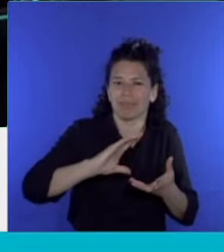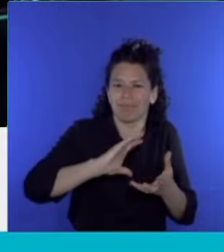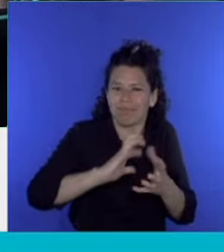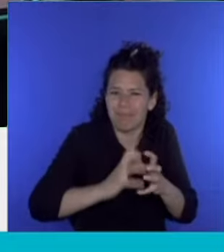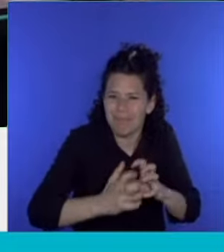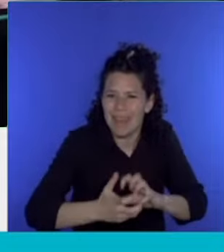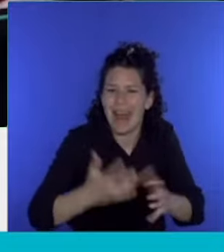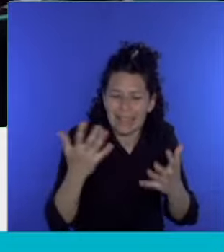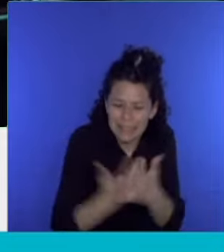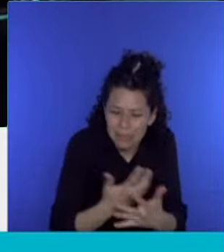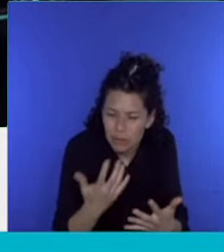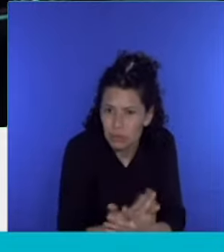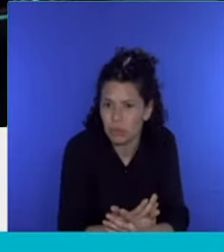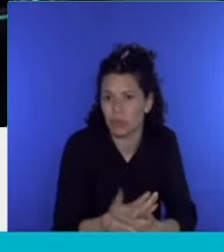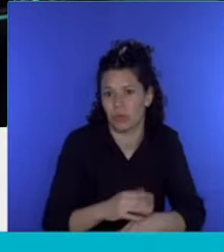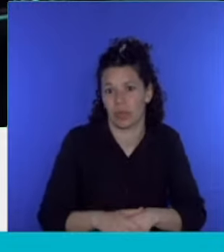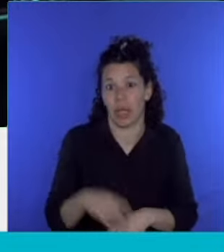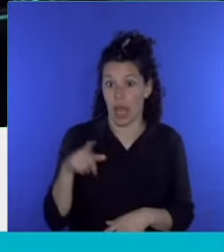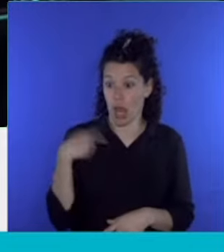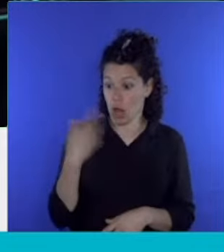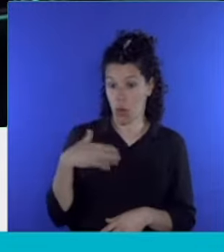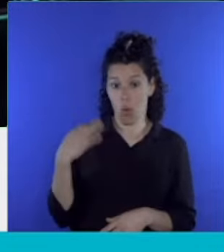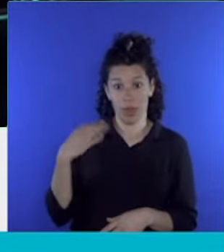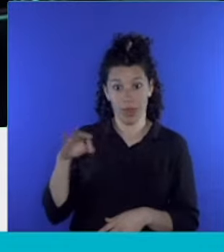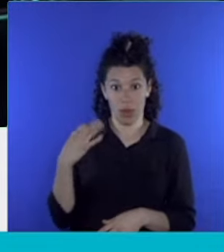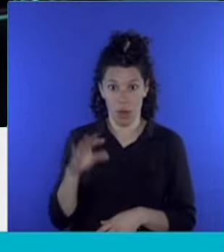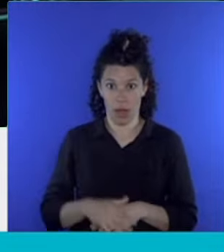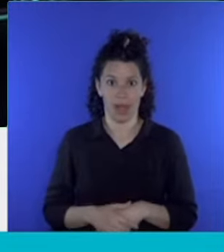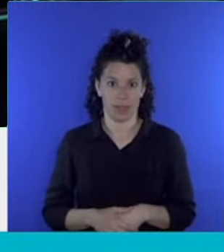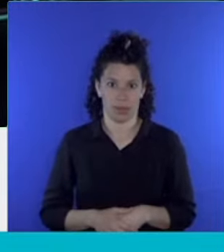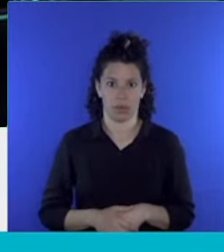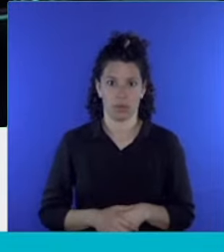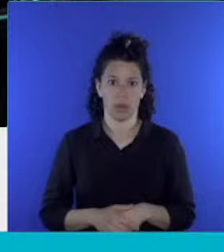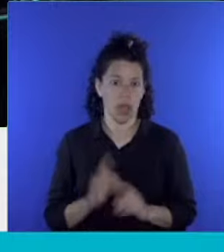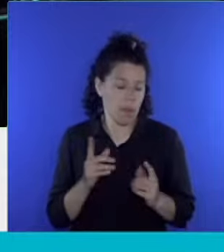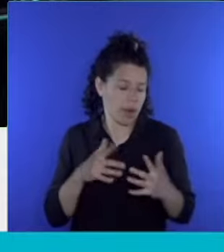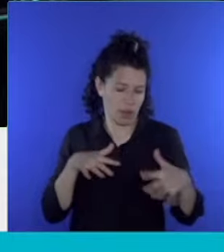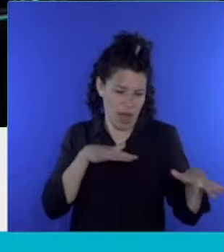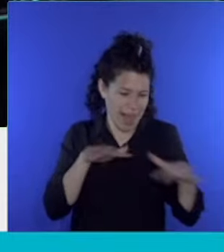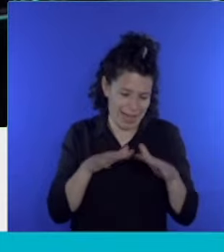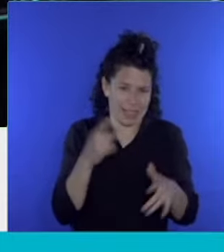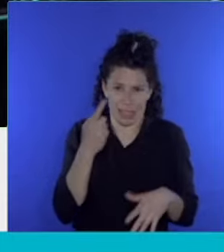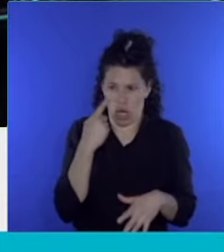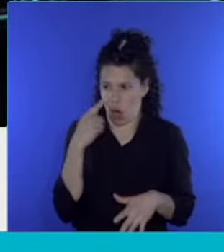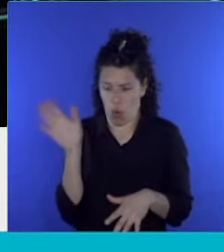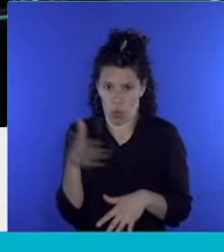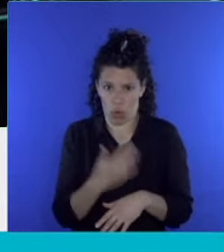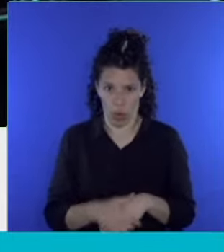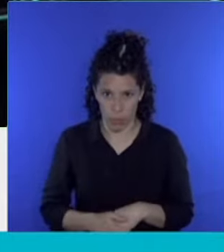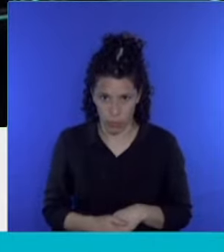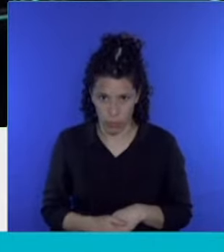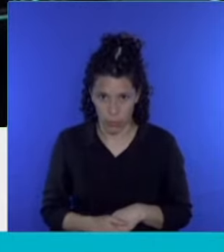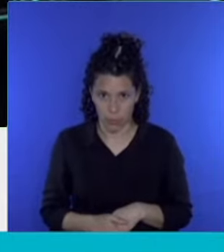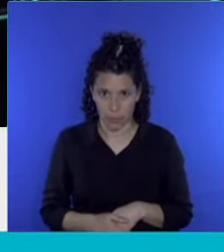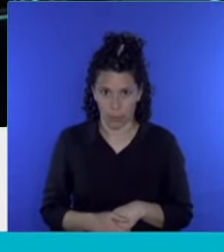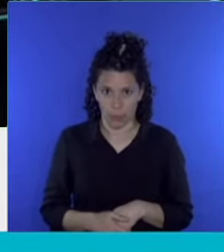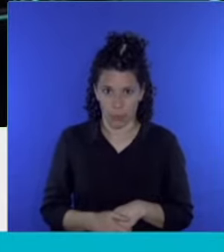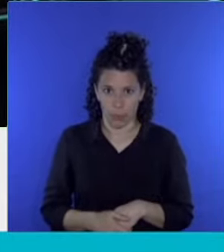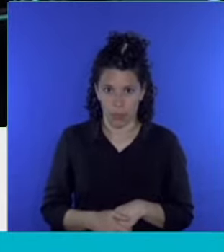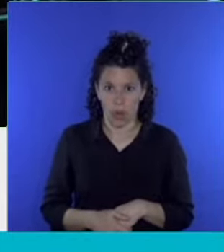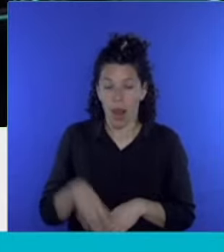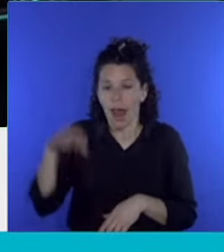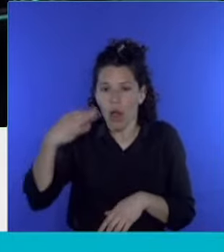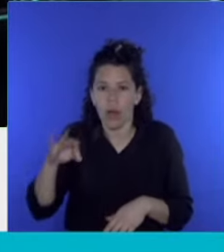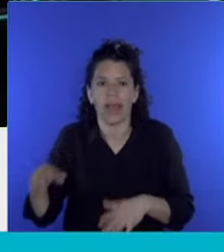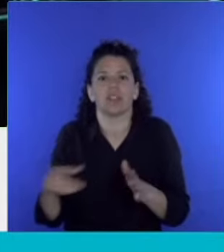es nuestro obligación independientemente de la crisis que conocemos todos y de las obligaciones indelegables que tiene nuestro gobernador